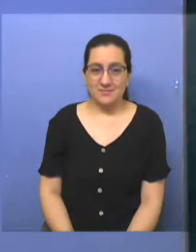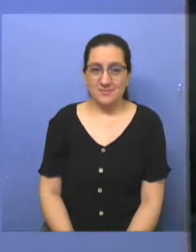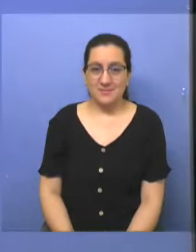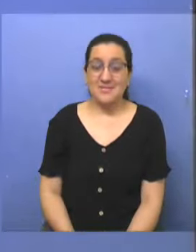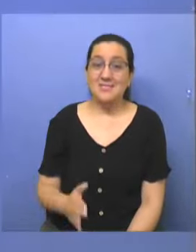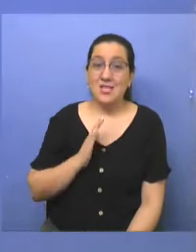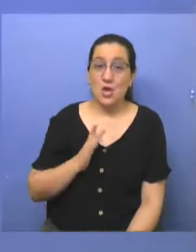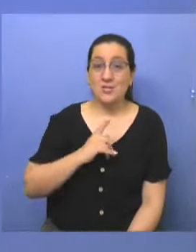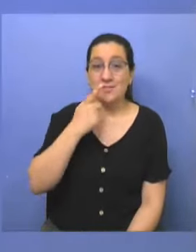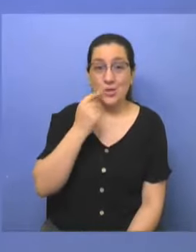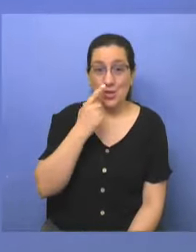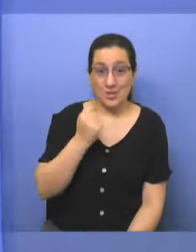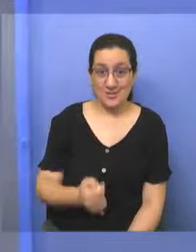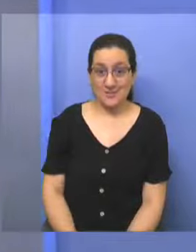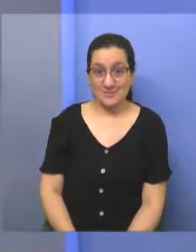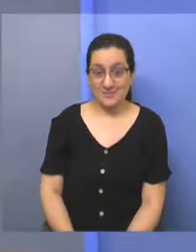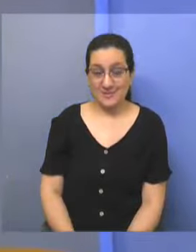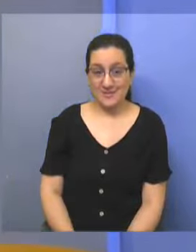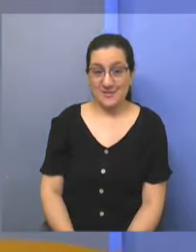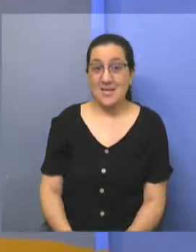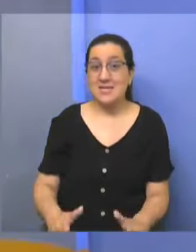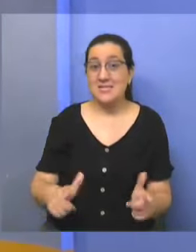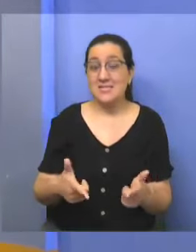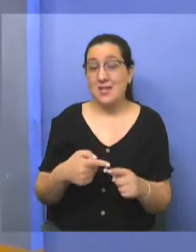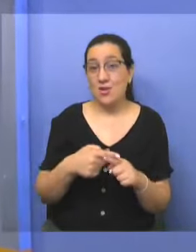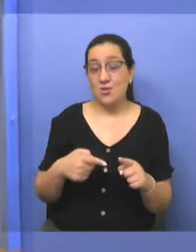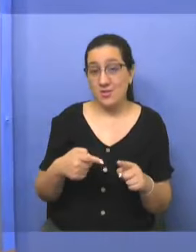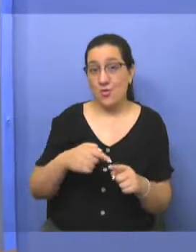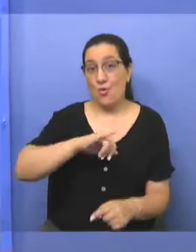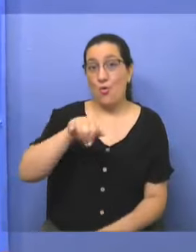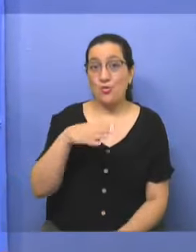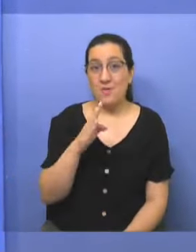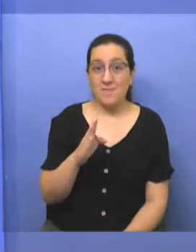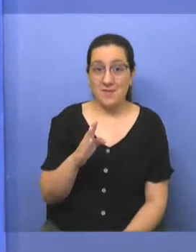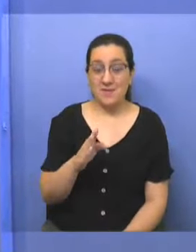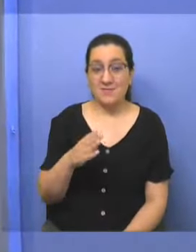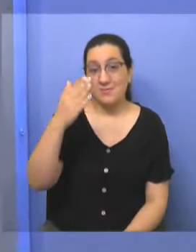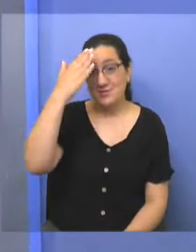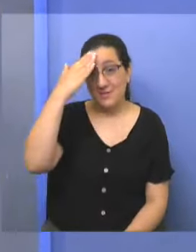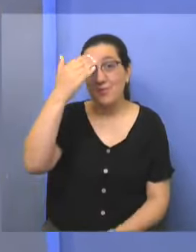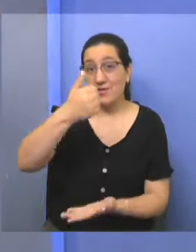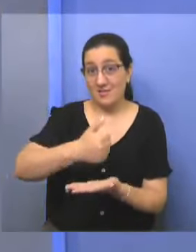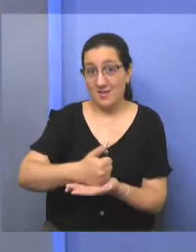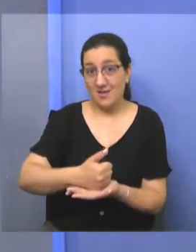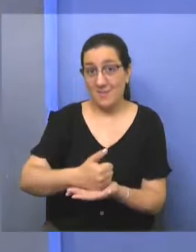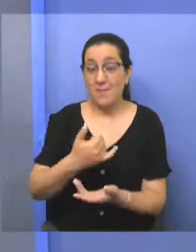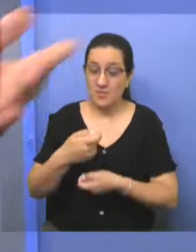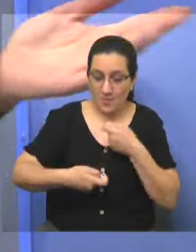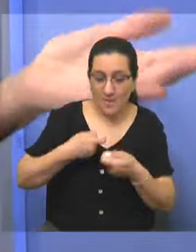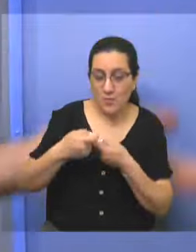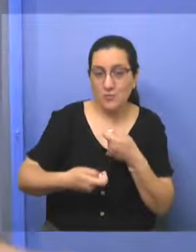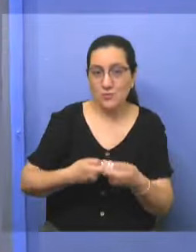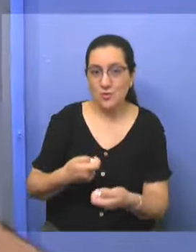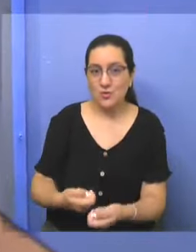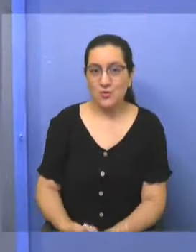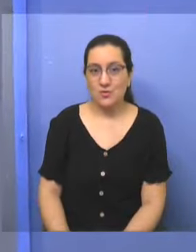¡Señores, señores! Sin la presencia del tío JP en piso, pero que sabemos que está presente, pero tenemos la producción, tenemos a una